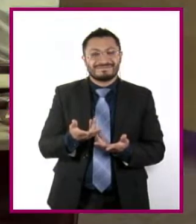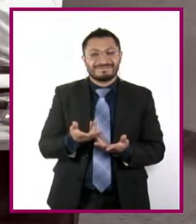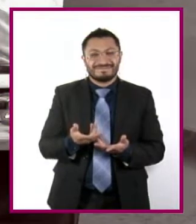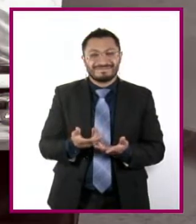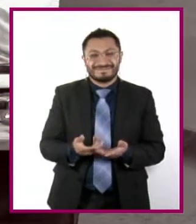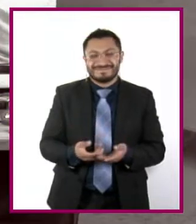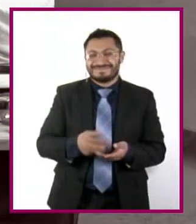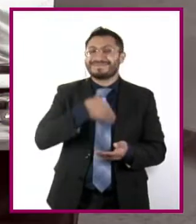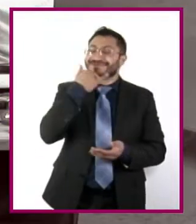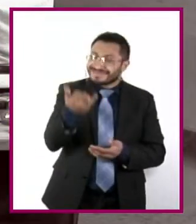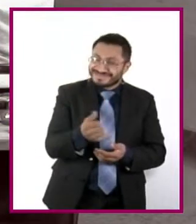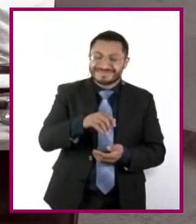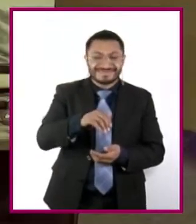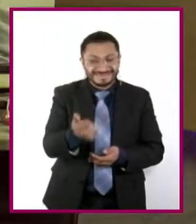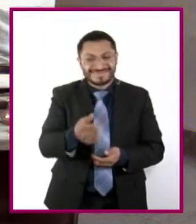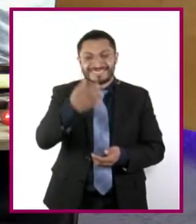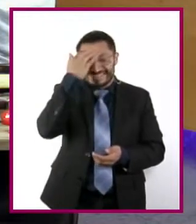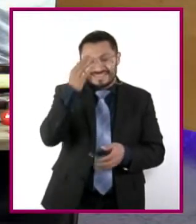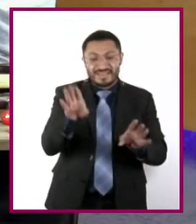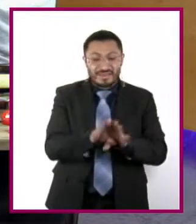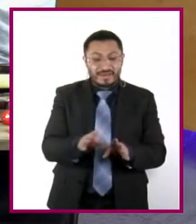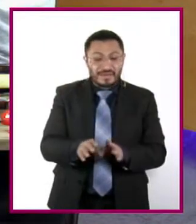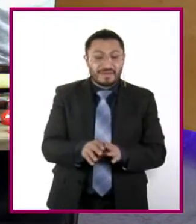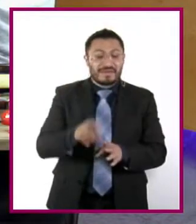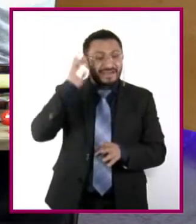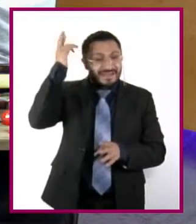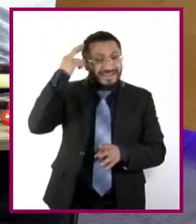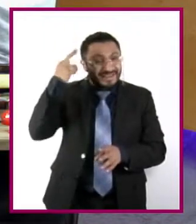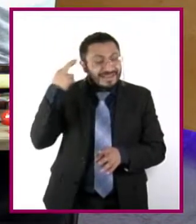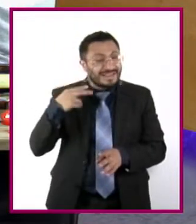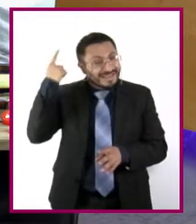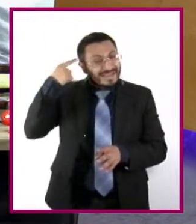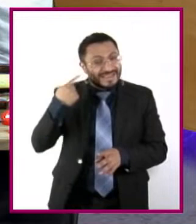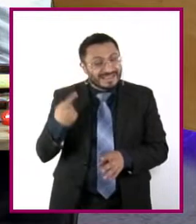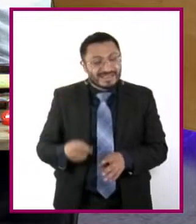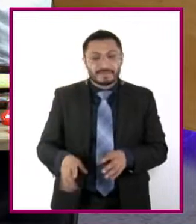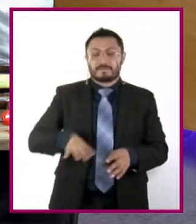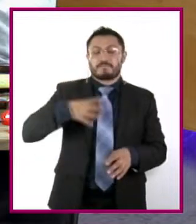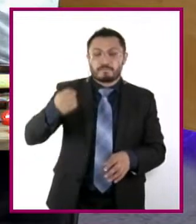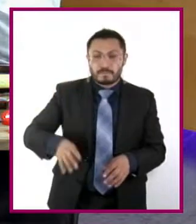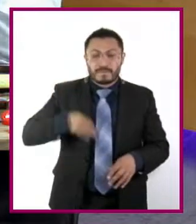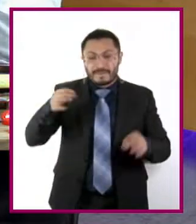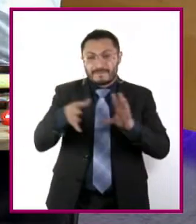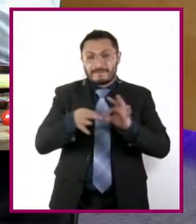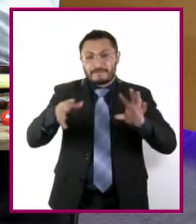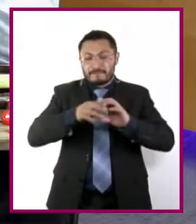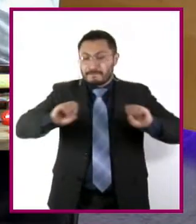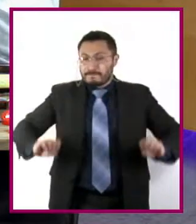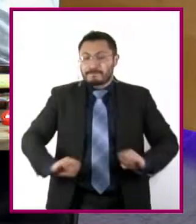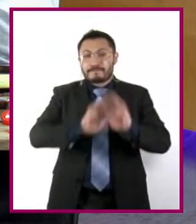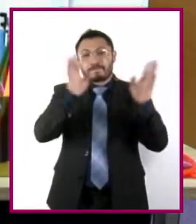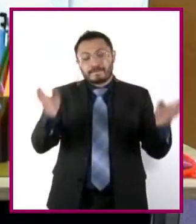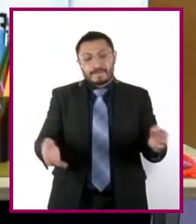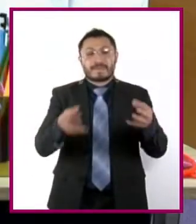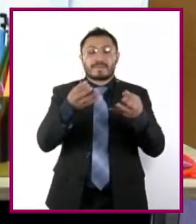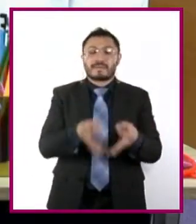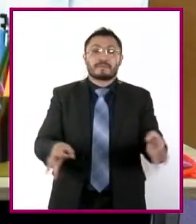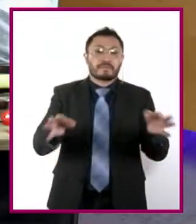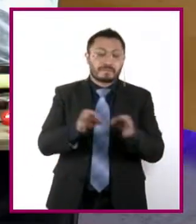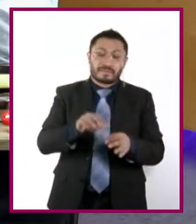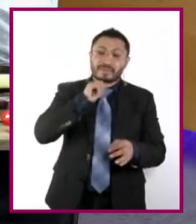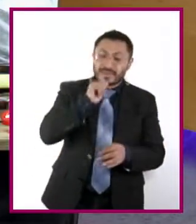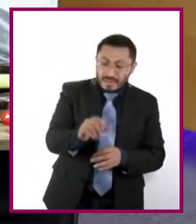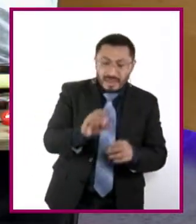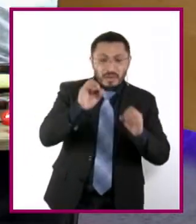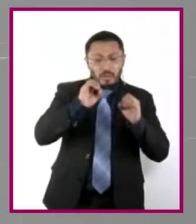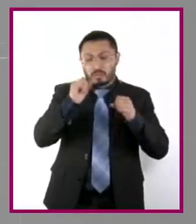Otro error es lo que se conoce como rizar el rizo. Esforzarse en explicar, clarificar o discutir un detalle irrelevante o tangencial